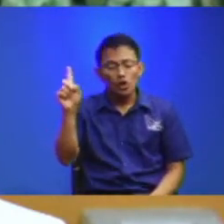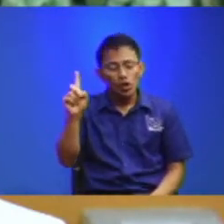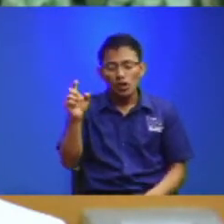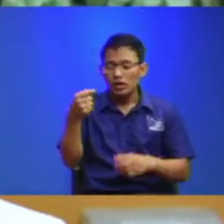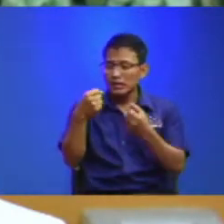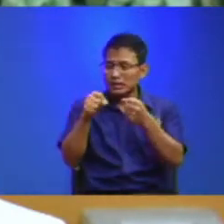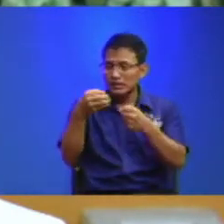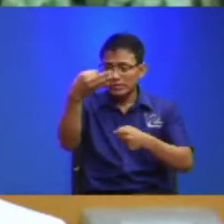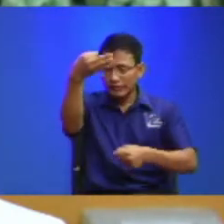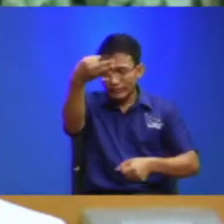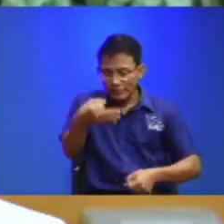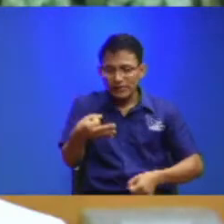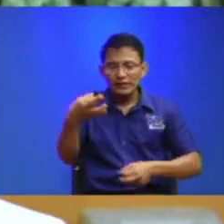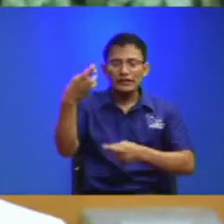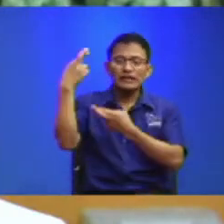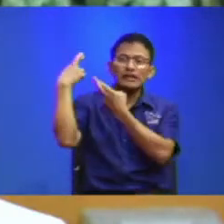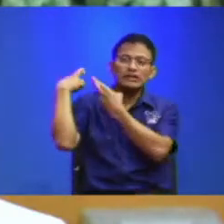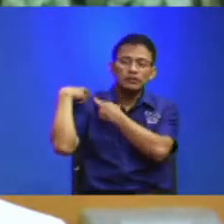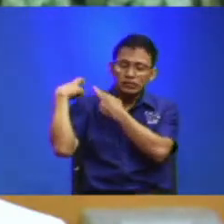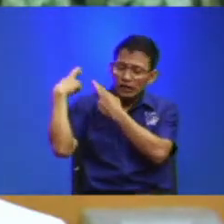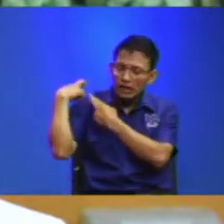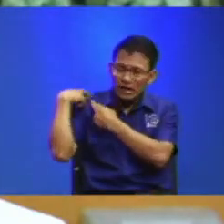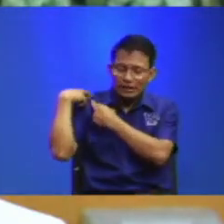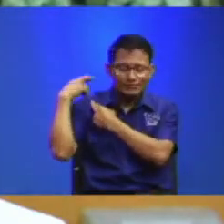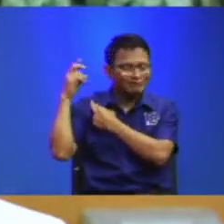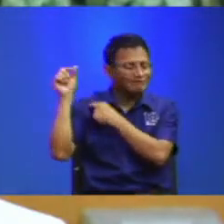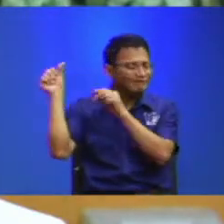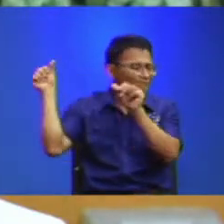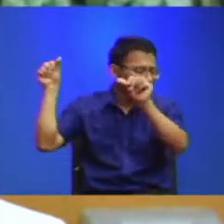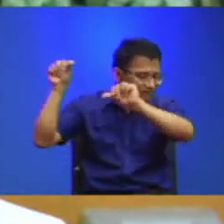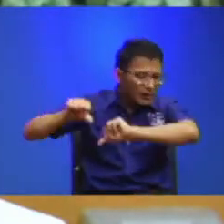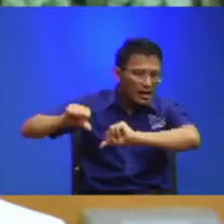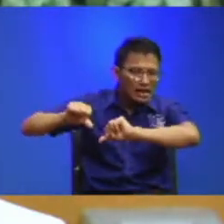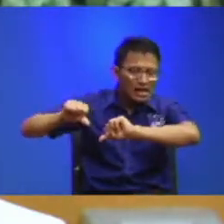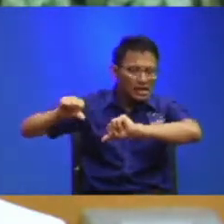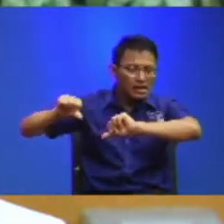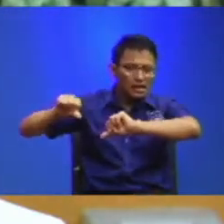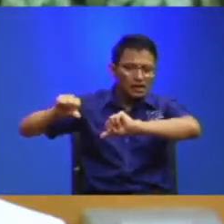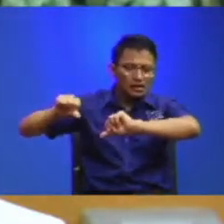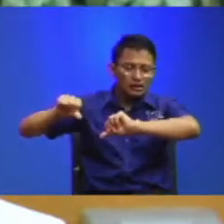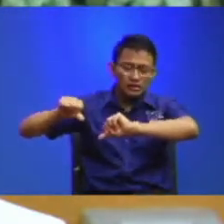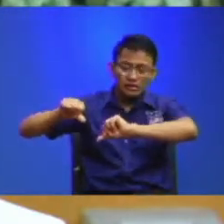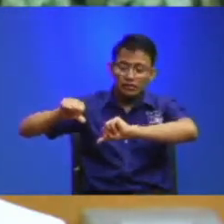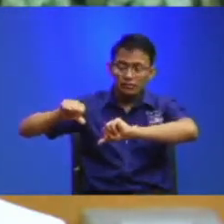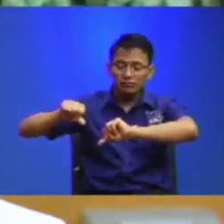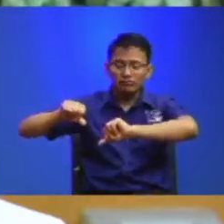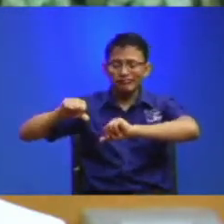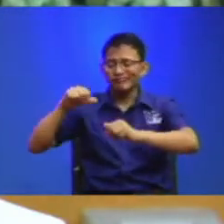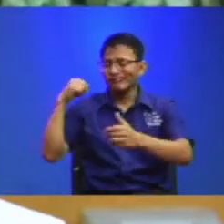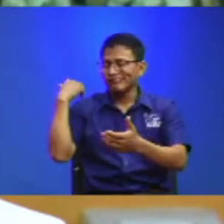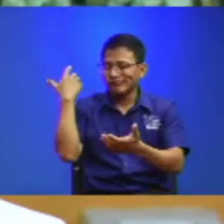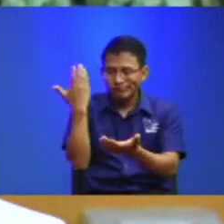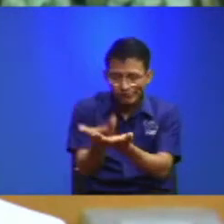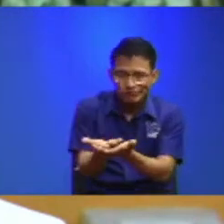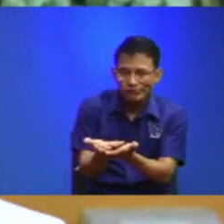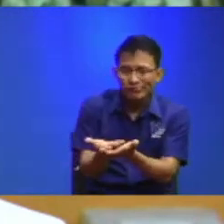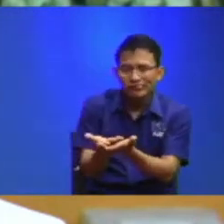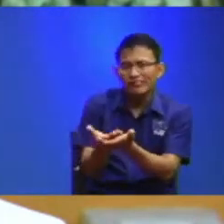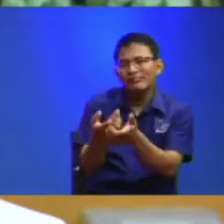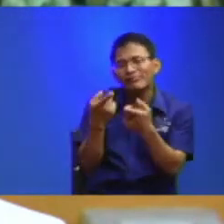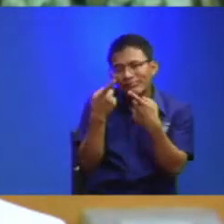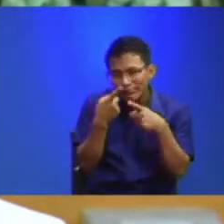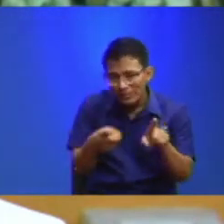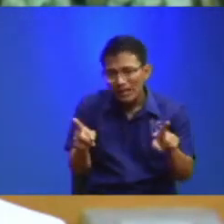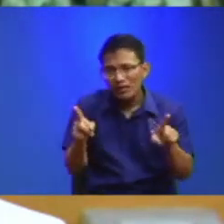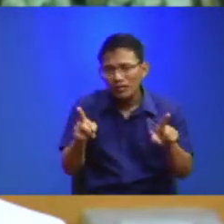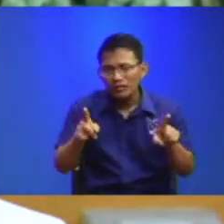No cumplió con su responsabilidad. Eso estuvo muy malo, porque eso dio pie a todo lo demás. Sin embargo, el